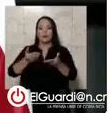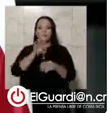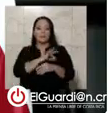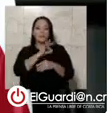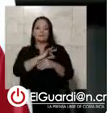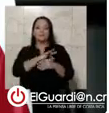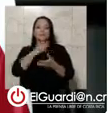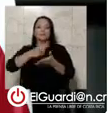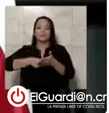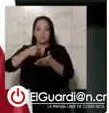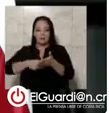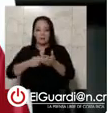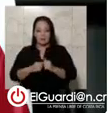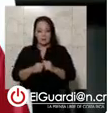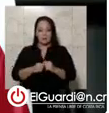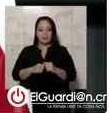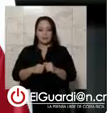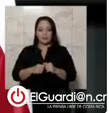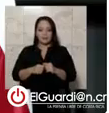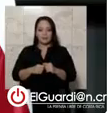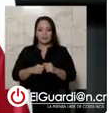beneficios fiscales a